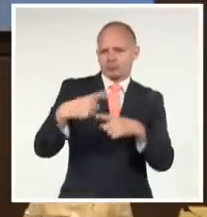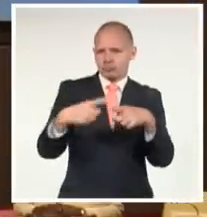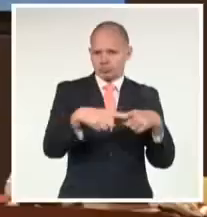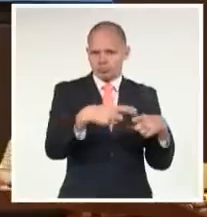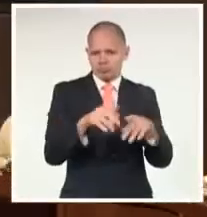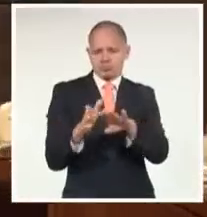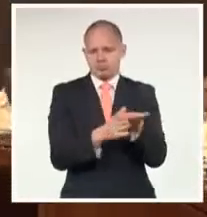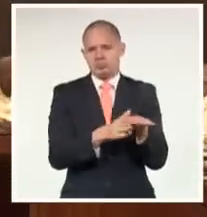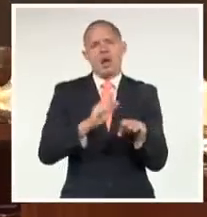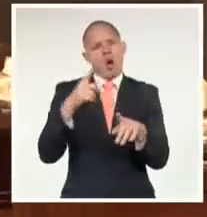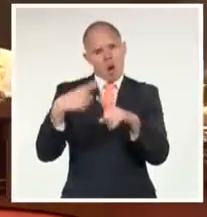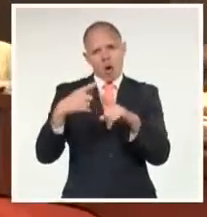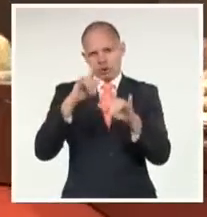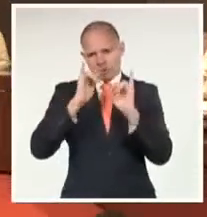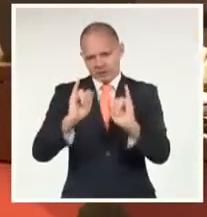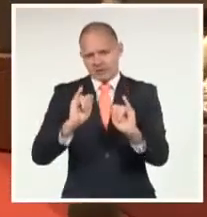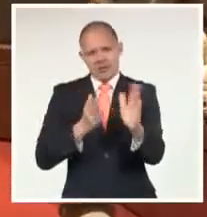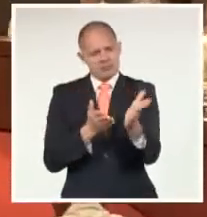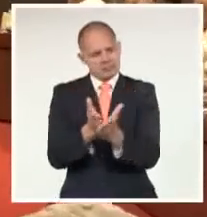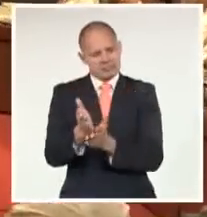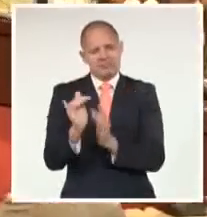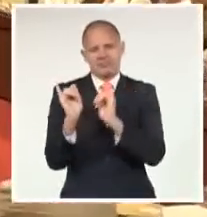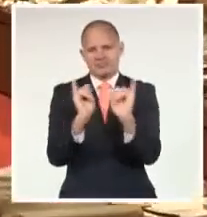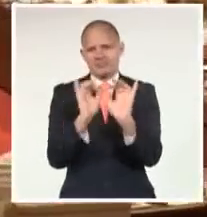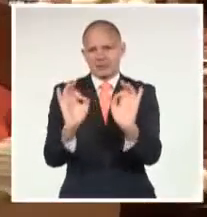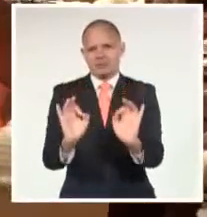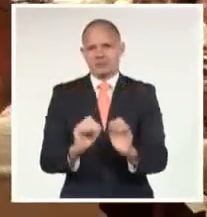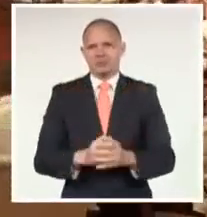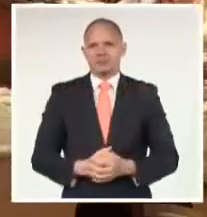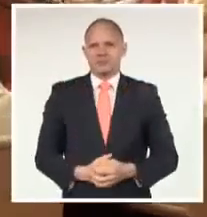en próximas emisiones. Talía González, Sistema Informativo de la Televisión Cubana.